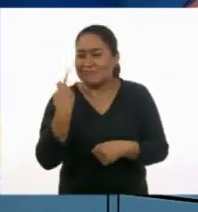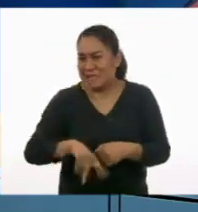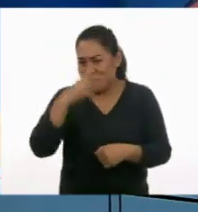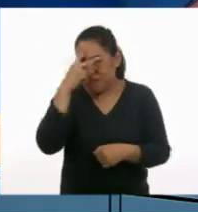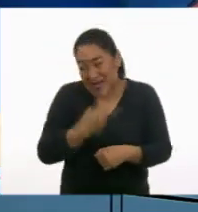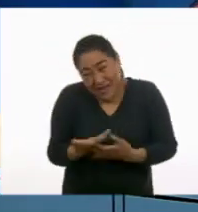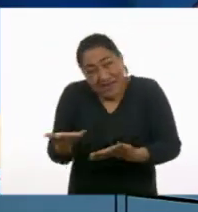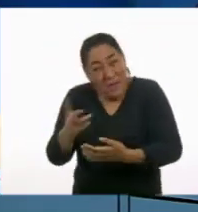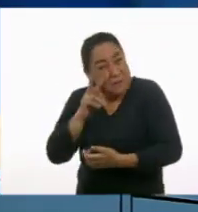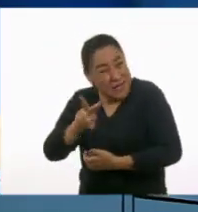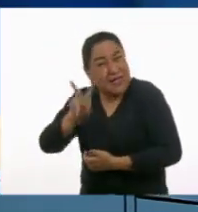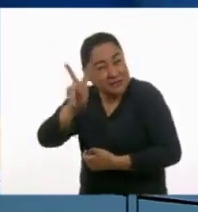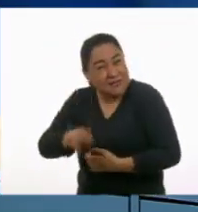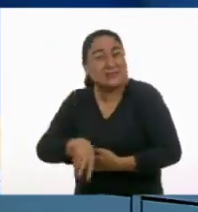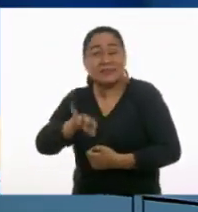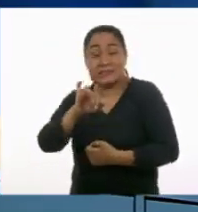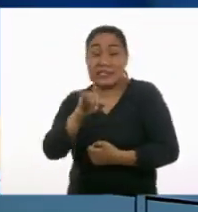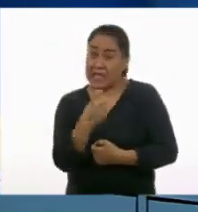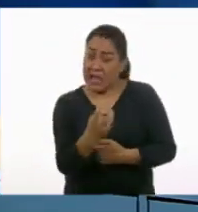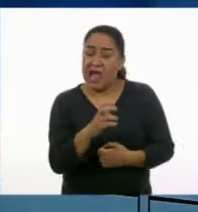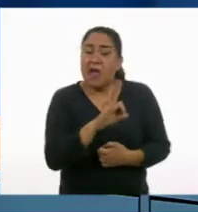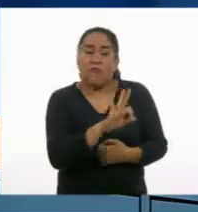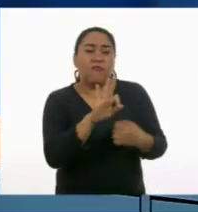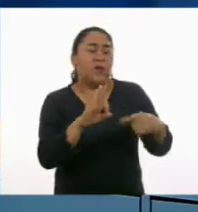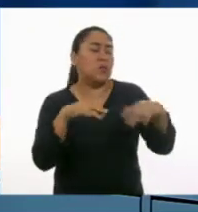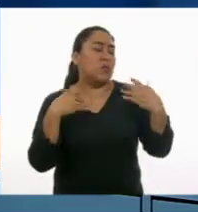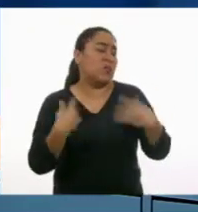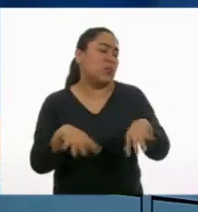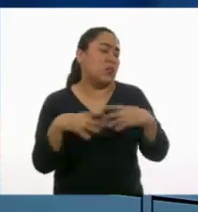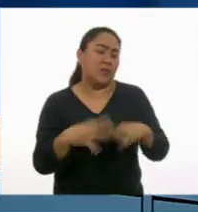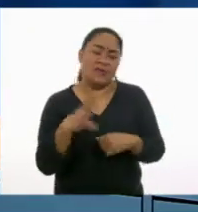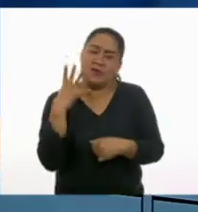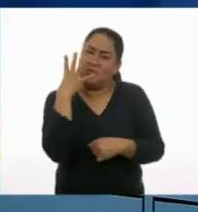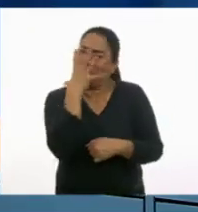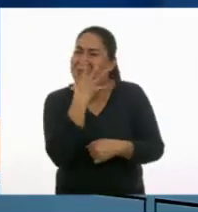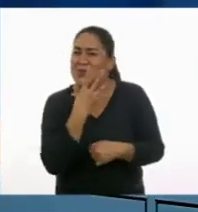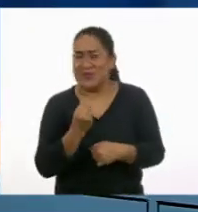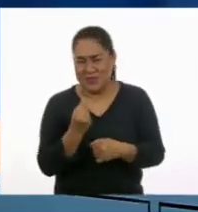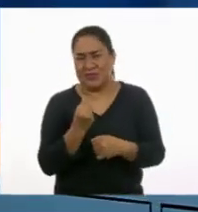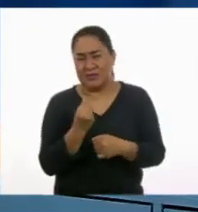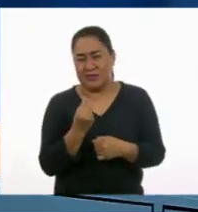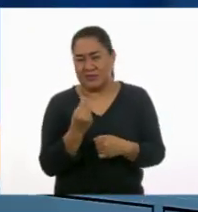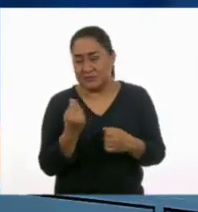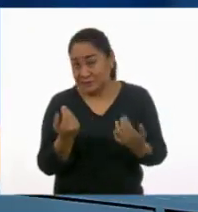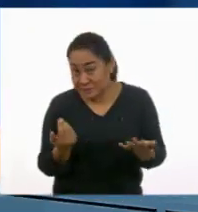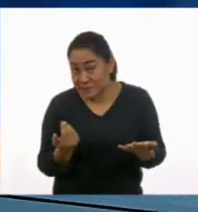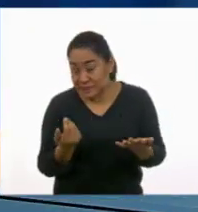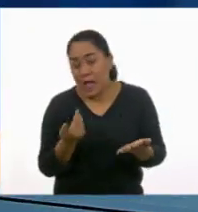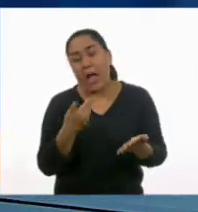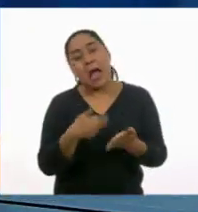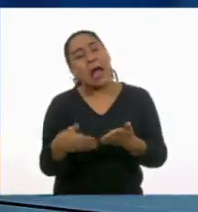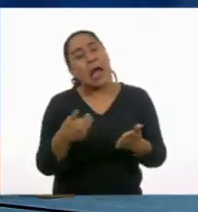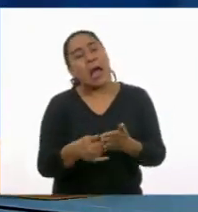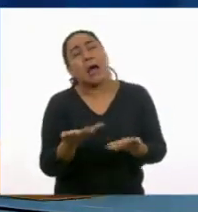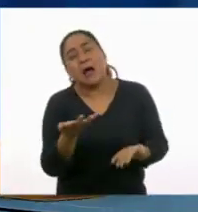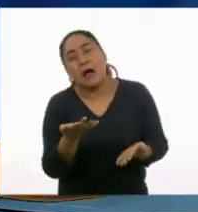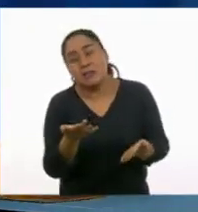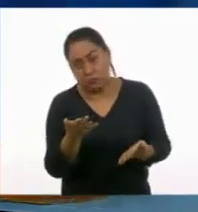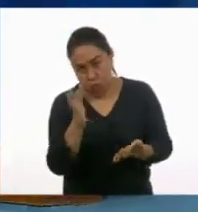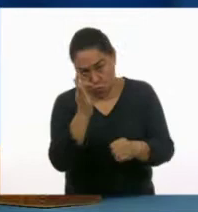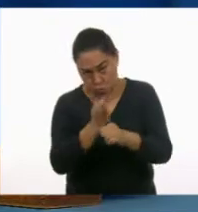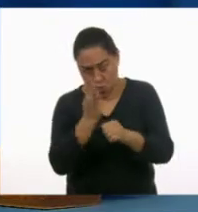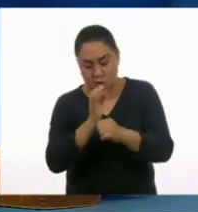Sí, sí, es una fecha hermosa. Pues, ¿qué te parece si le doy